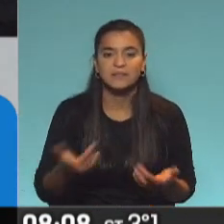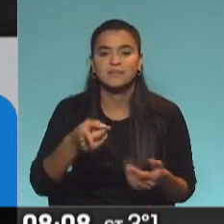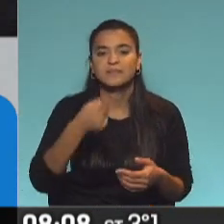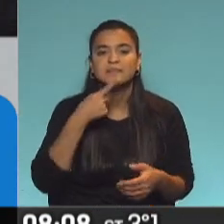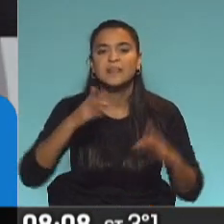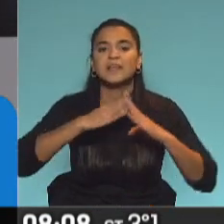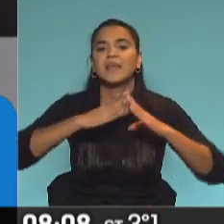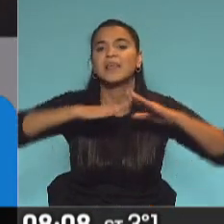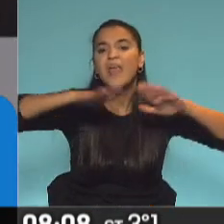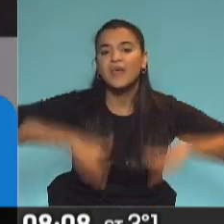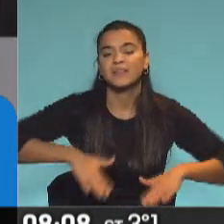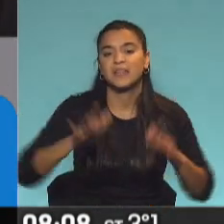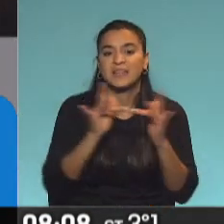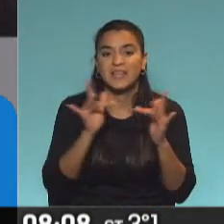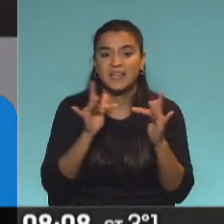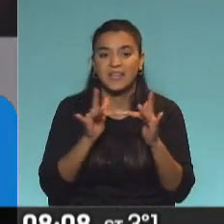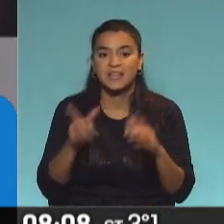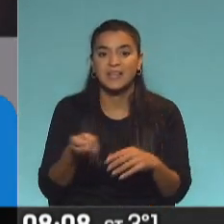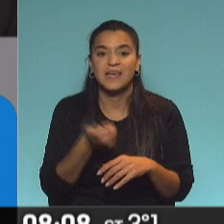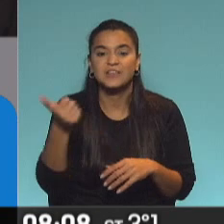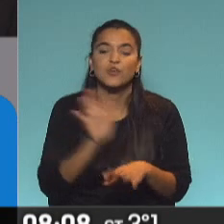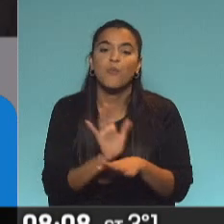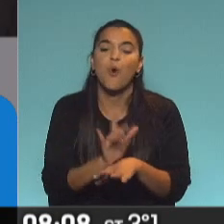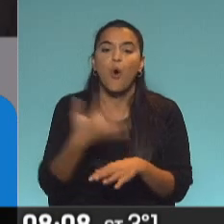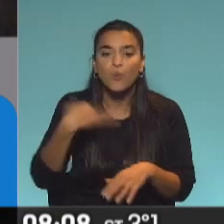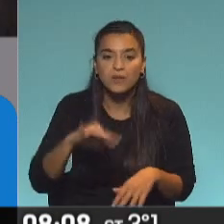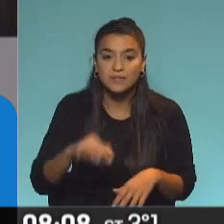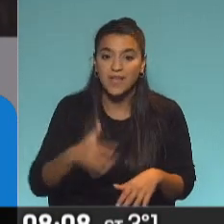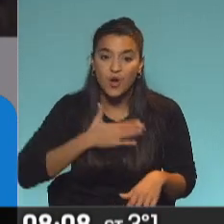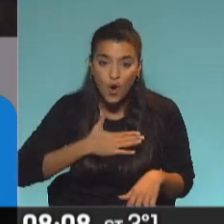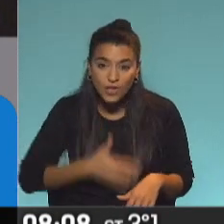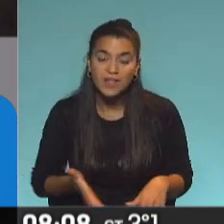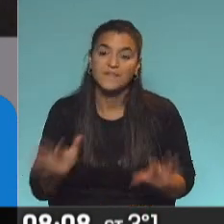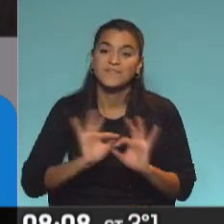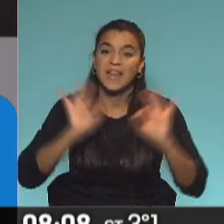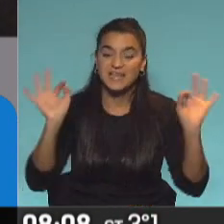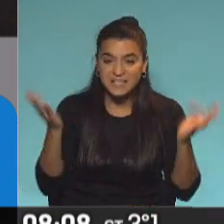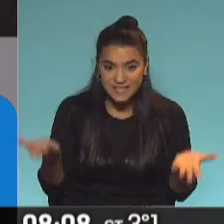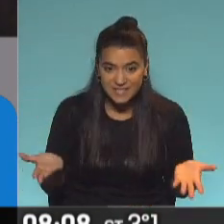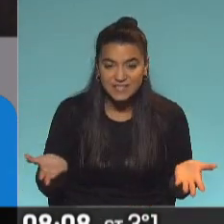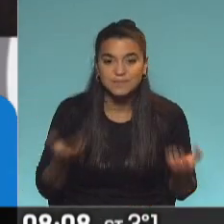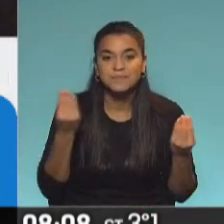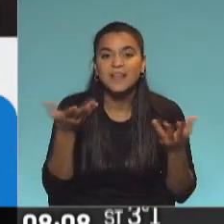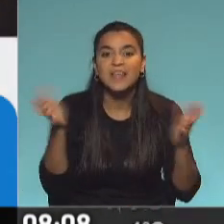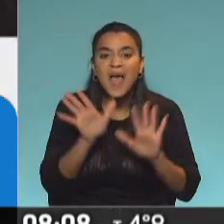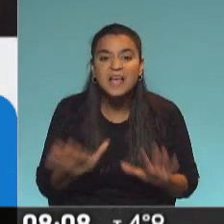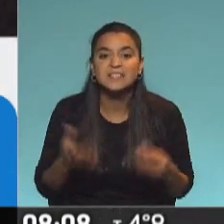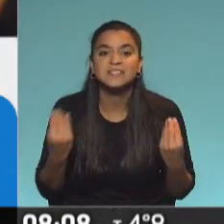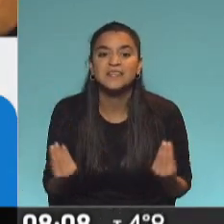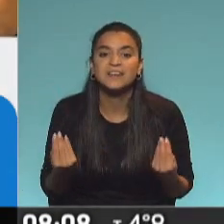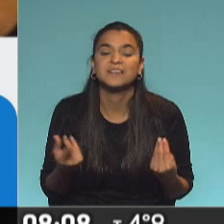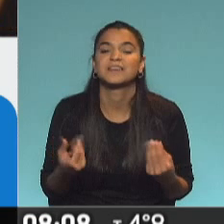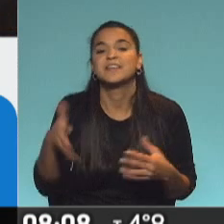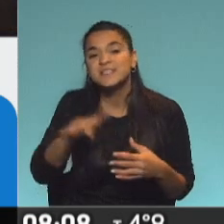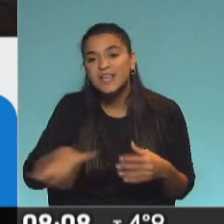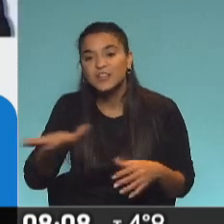este quédate en casa, rodeados de tecnología, casi como una obligación y están contentos, están felices. Digamos, ¿qué hacemos con ese